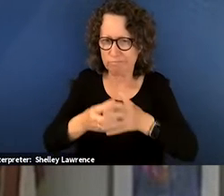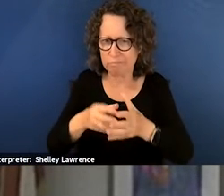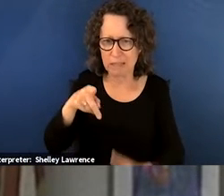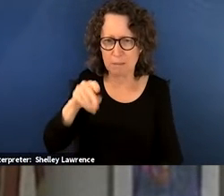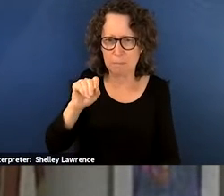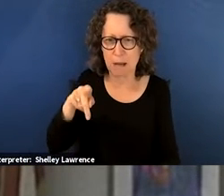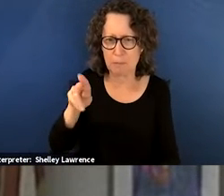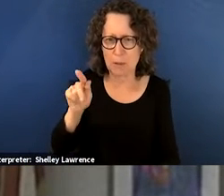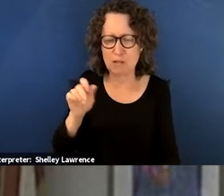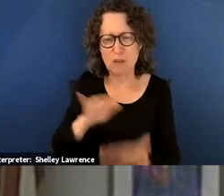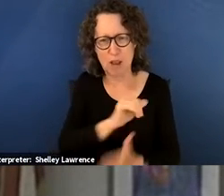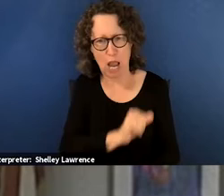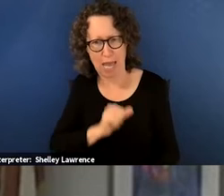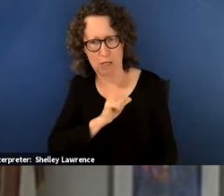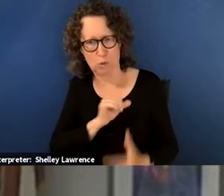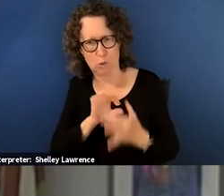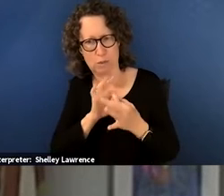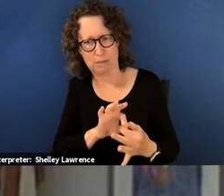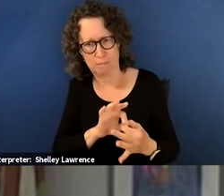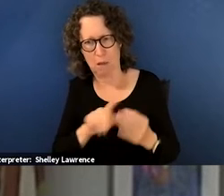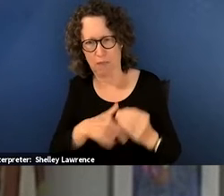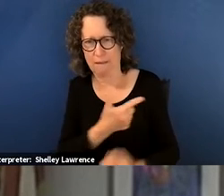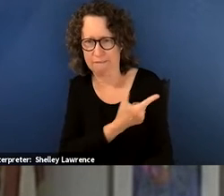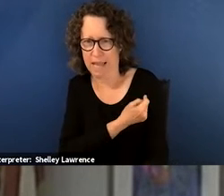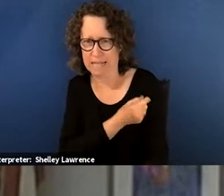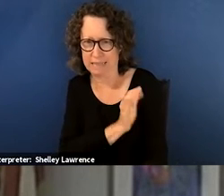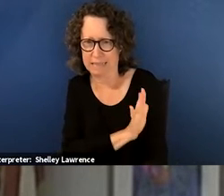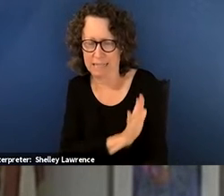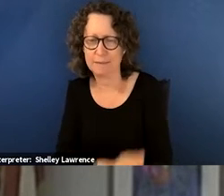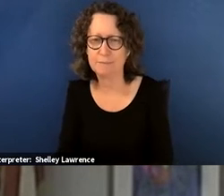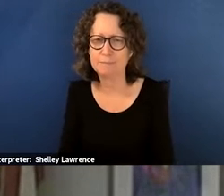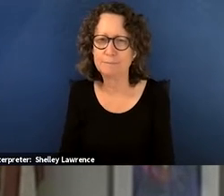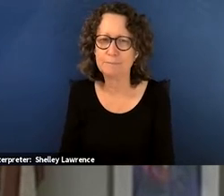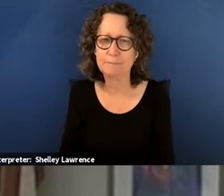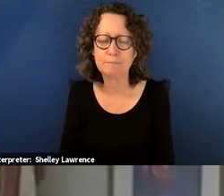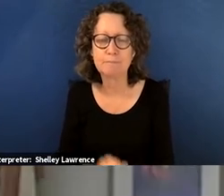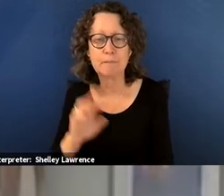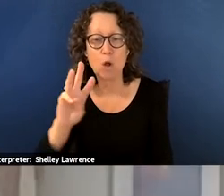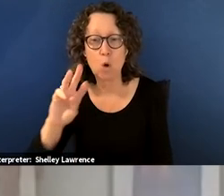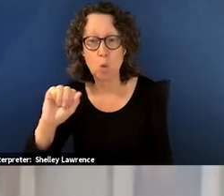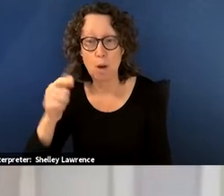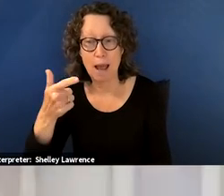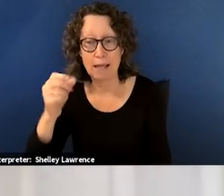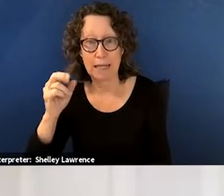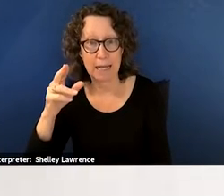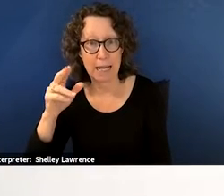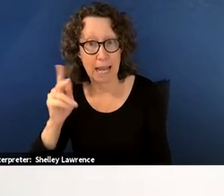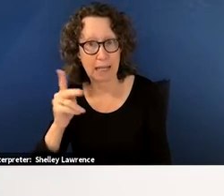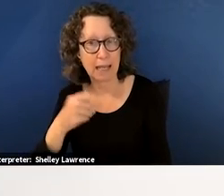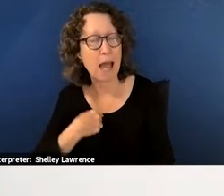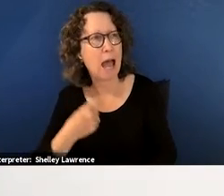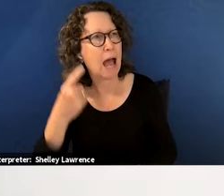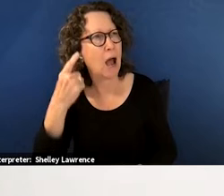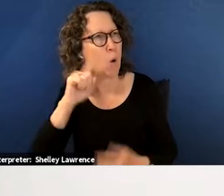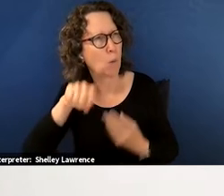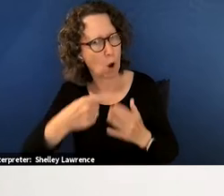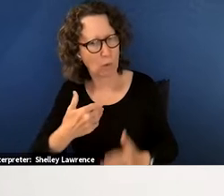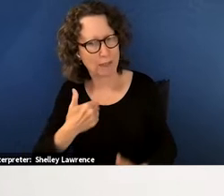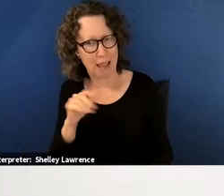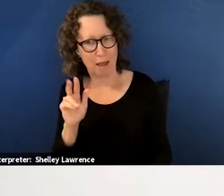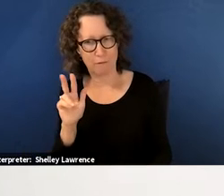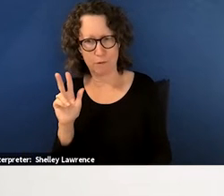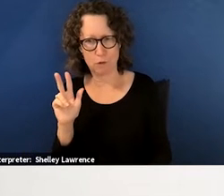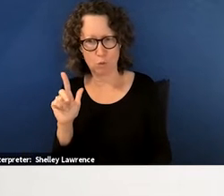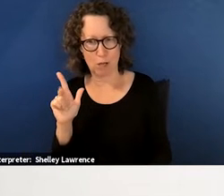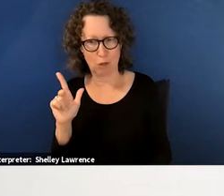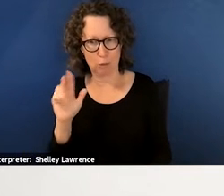pensar sobre la población estudiantil y cuáles son las actitudes con respecto a la vacuna. Creo que el hecho que